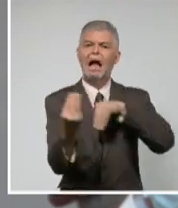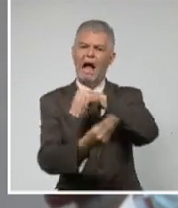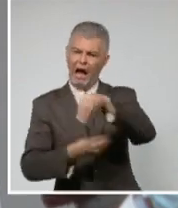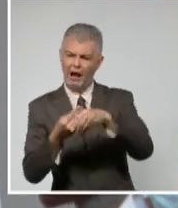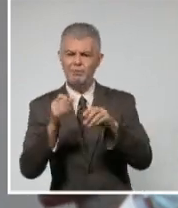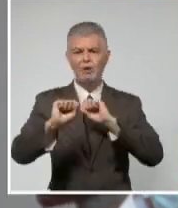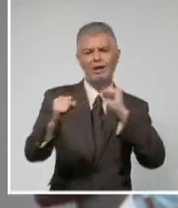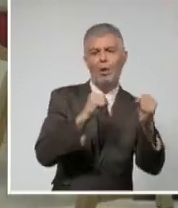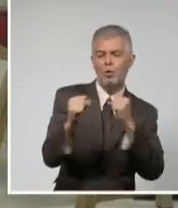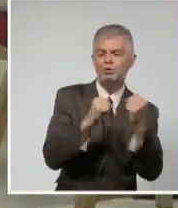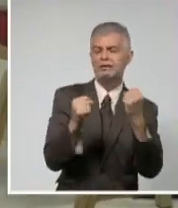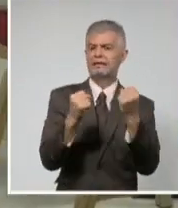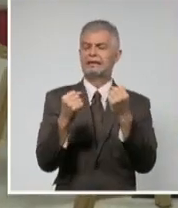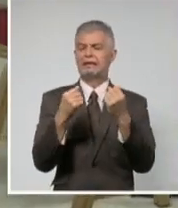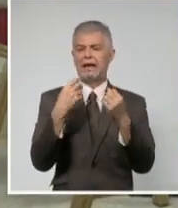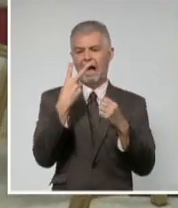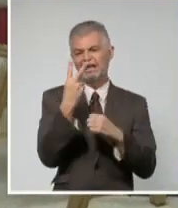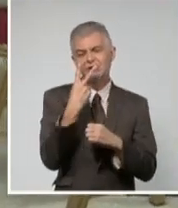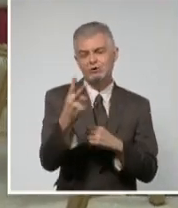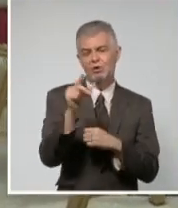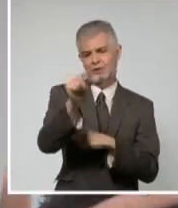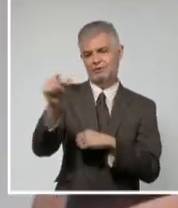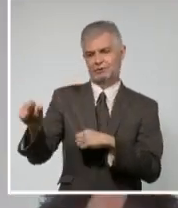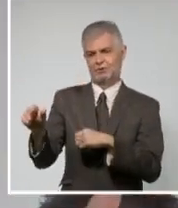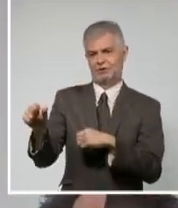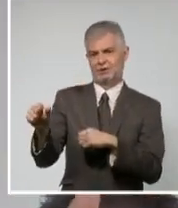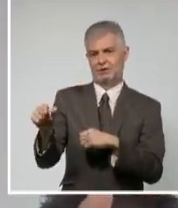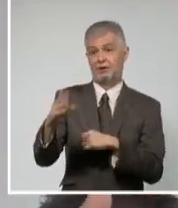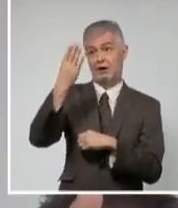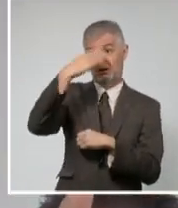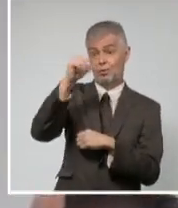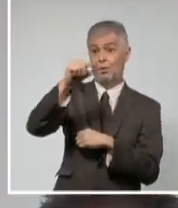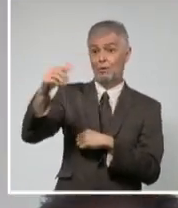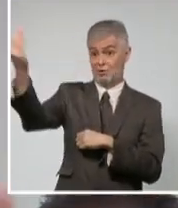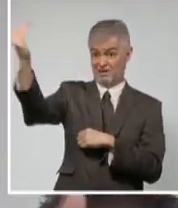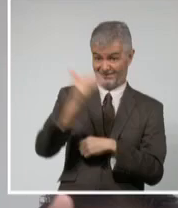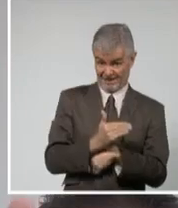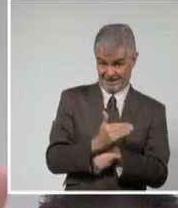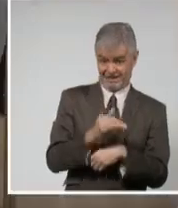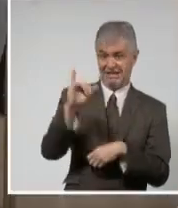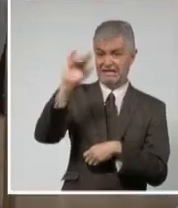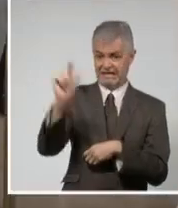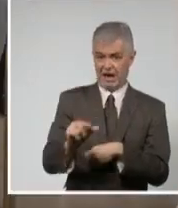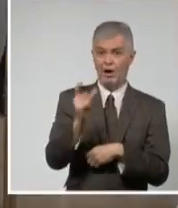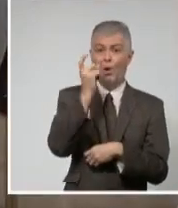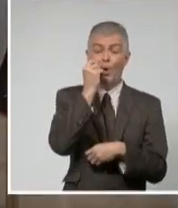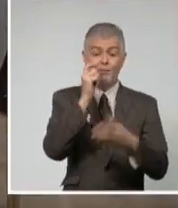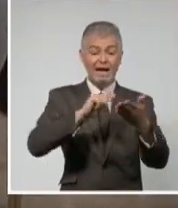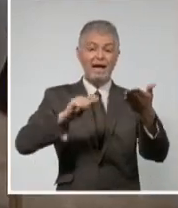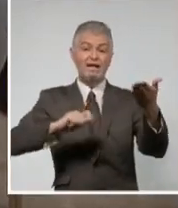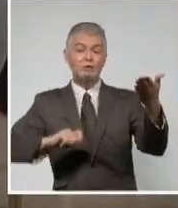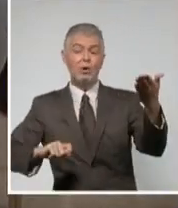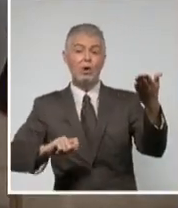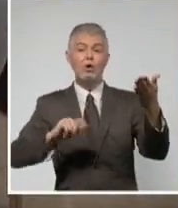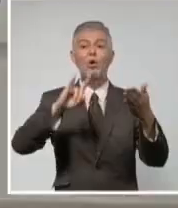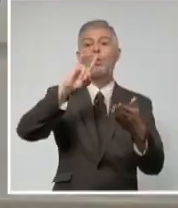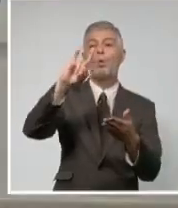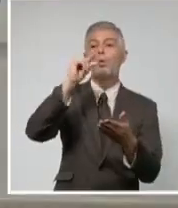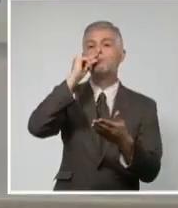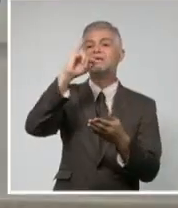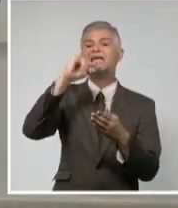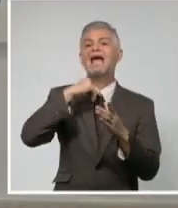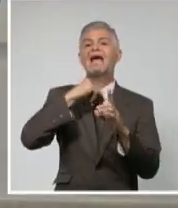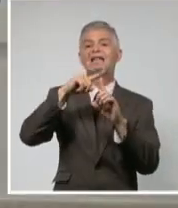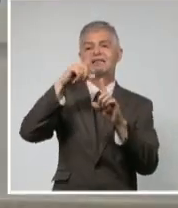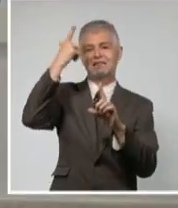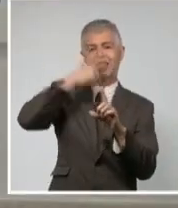reajustes en tratamiento en algunos pacientes. Entre los cubanos que llegan de Italia está el ensayista Enrique Ubieta, quien tuvo el privilegio de escribir para el